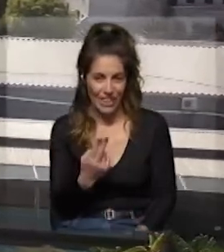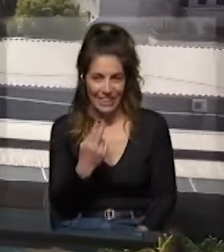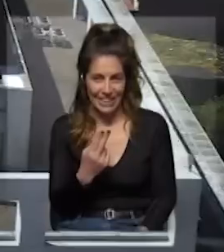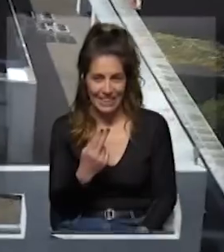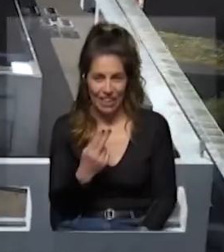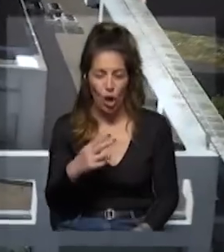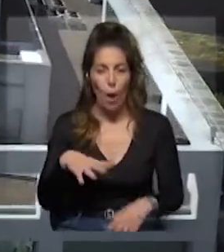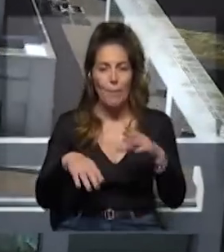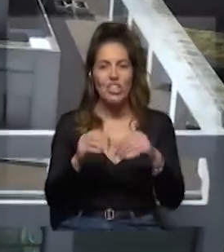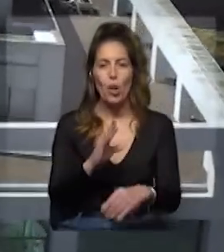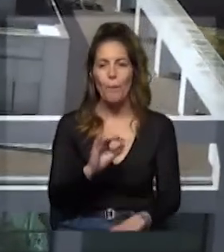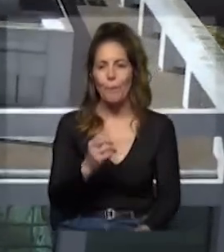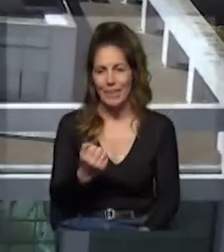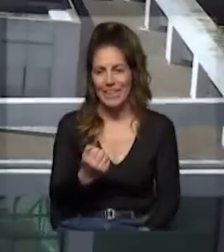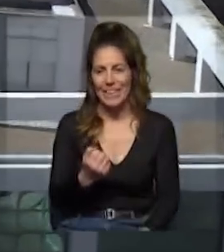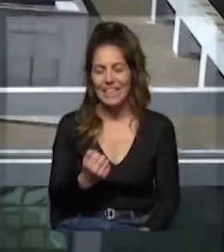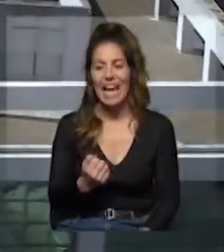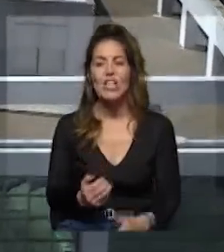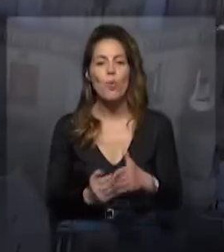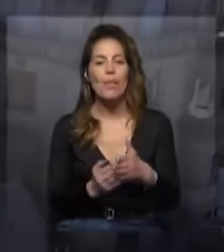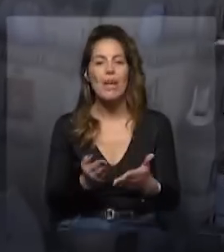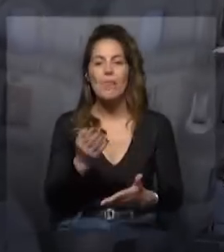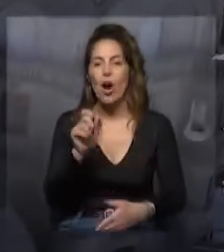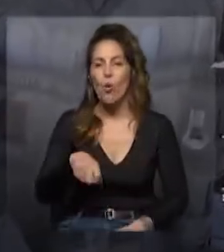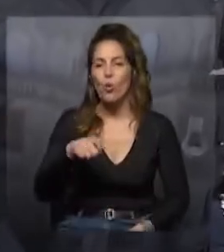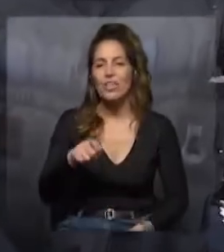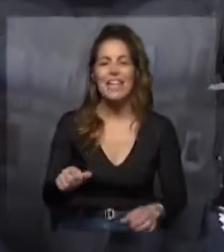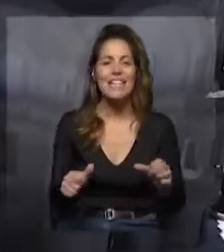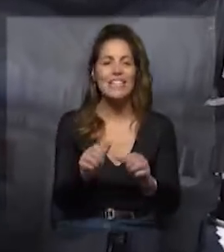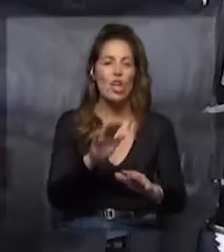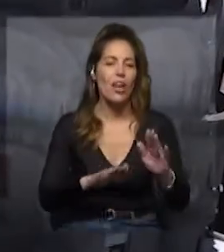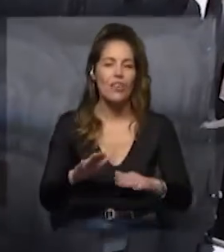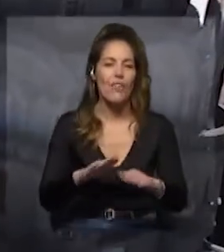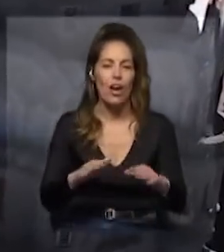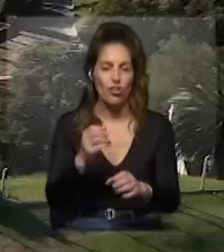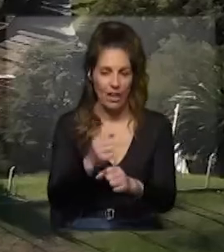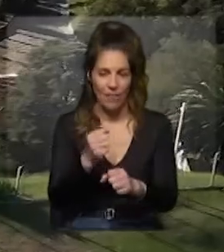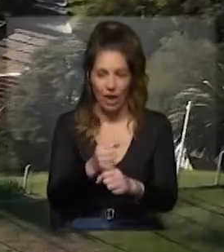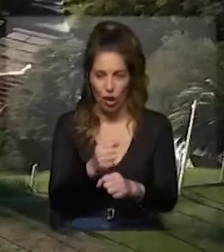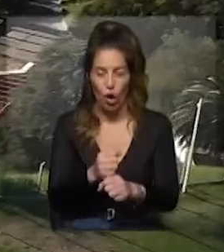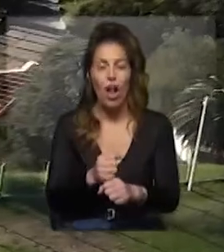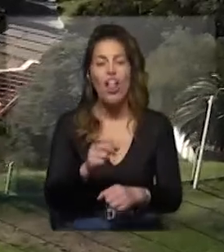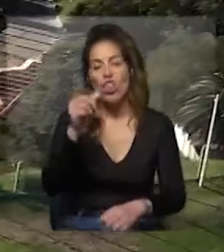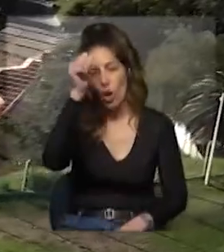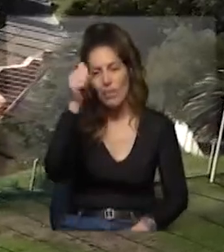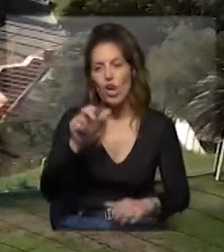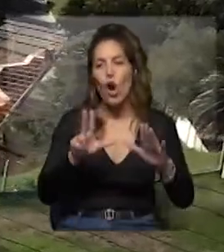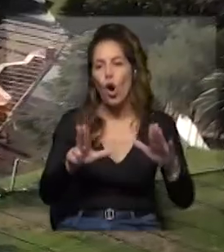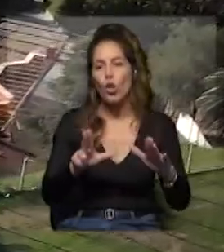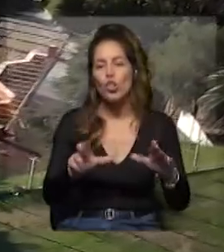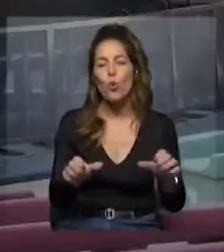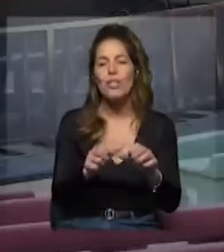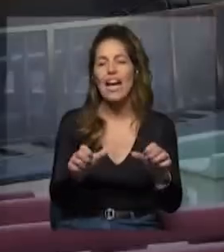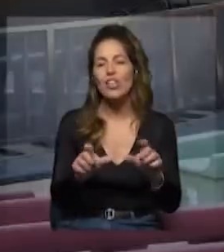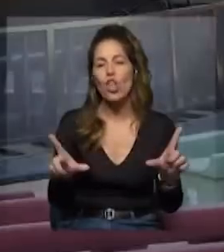Palacio piria sede de la suprema corte de justicia ya que se están realizando tareas de mantenimiento el domingo 8 se hará un acto de cierre y se